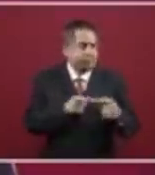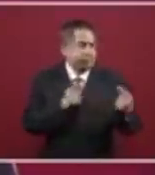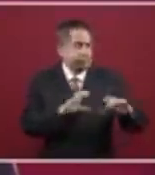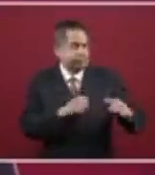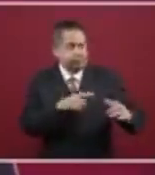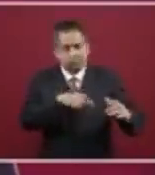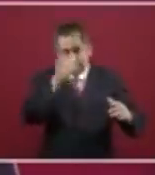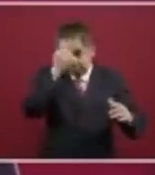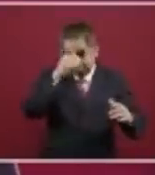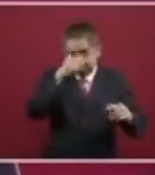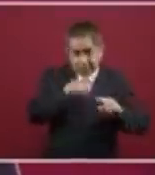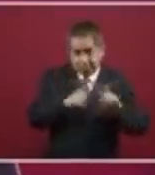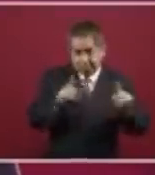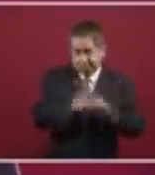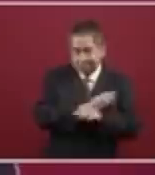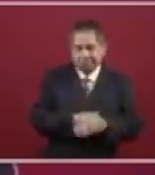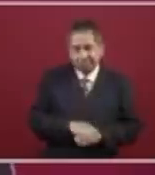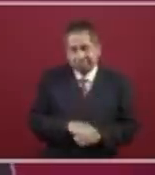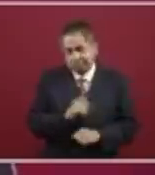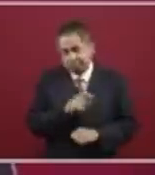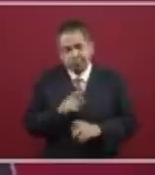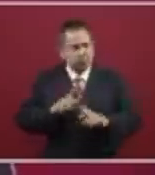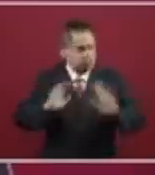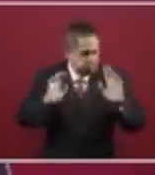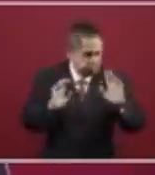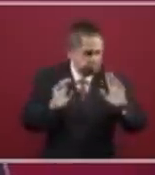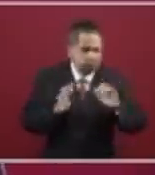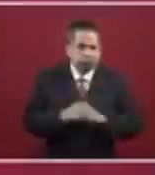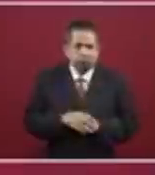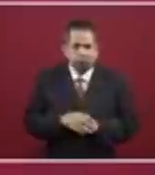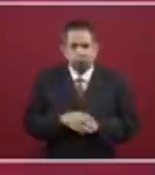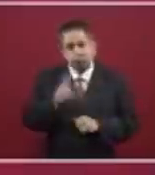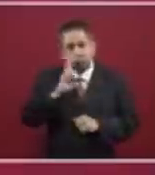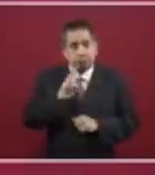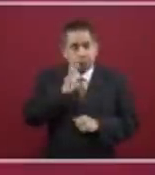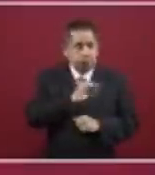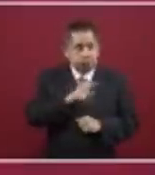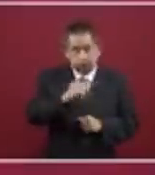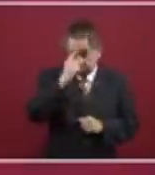conservador, pero bueno, no descartarlo,